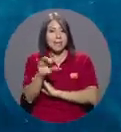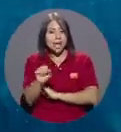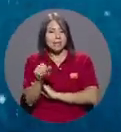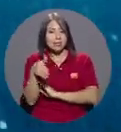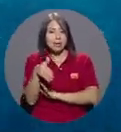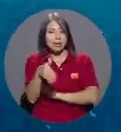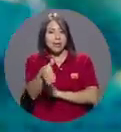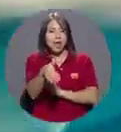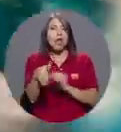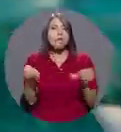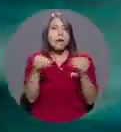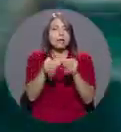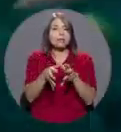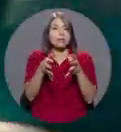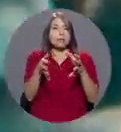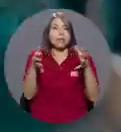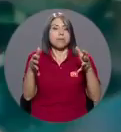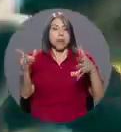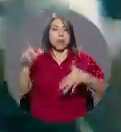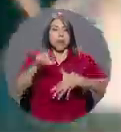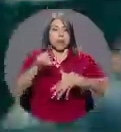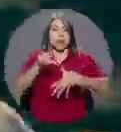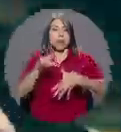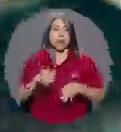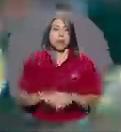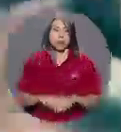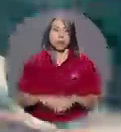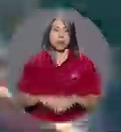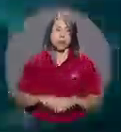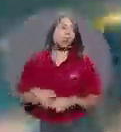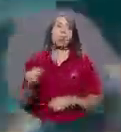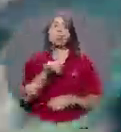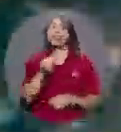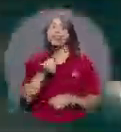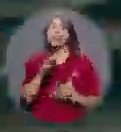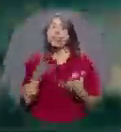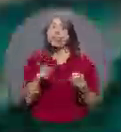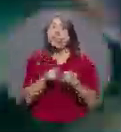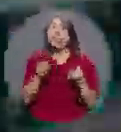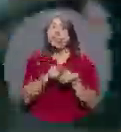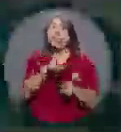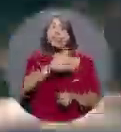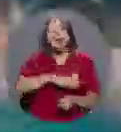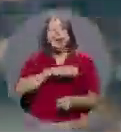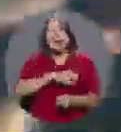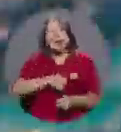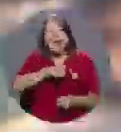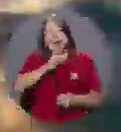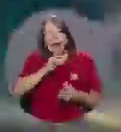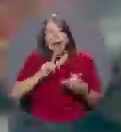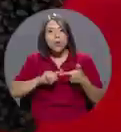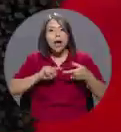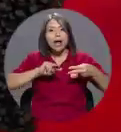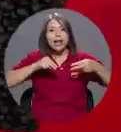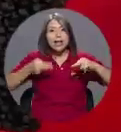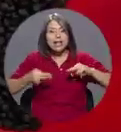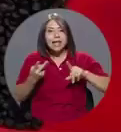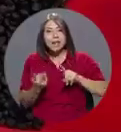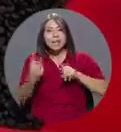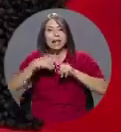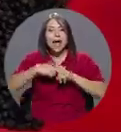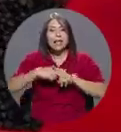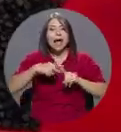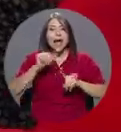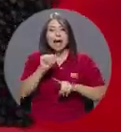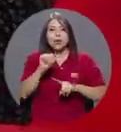se incrementando en Latinoamérica. Y como un todo de toda la parte de calidad de agua,